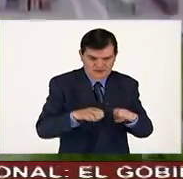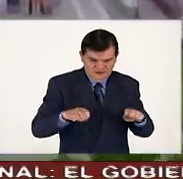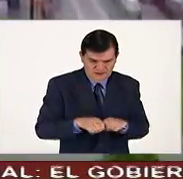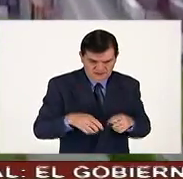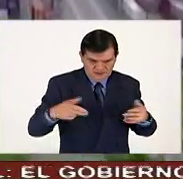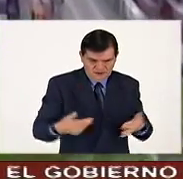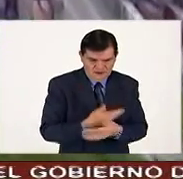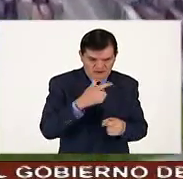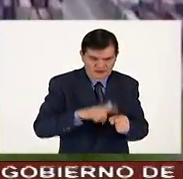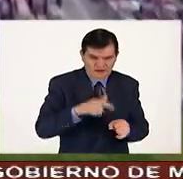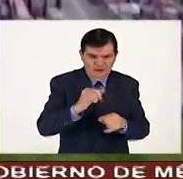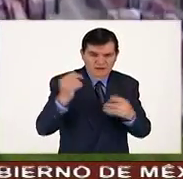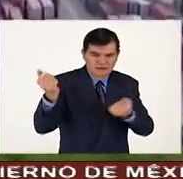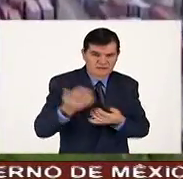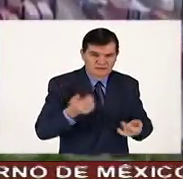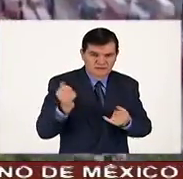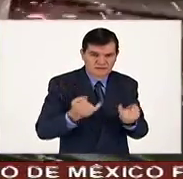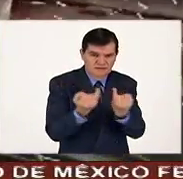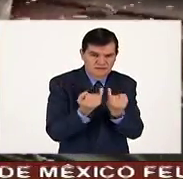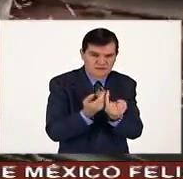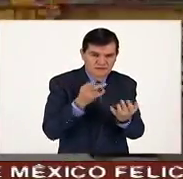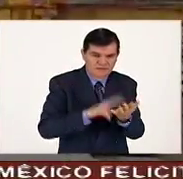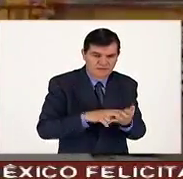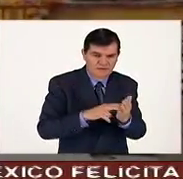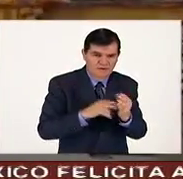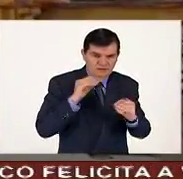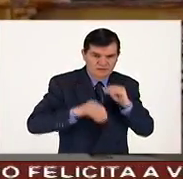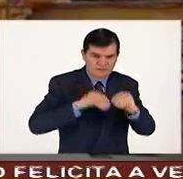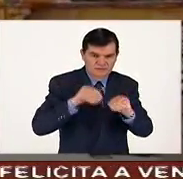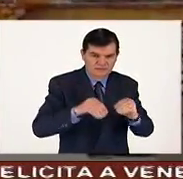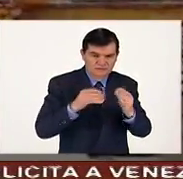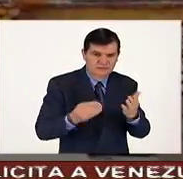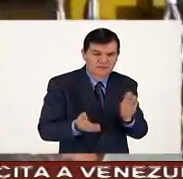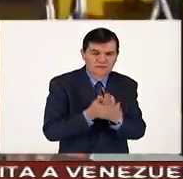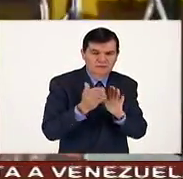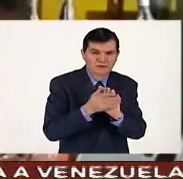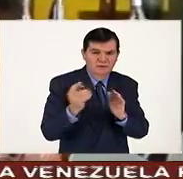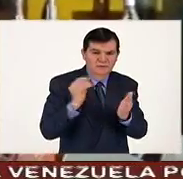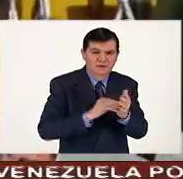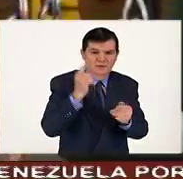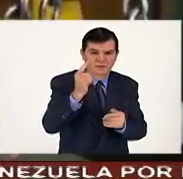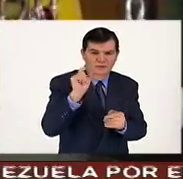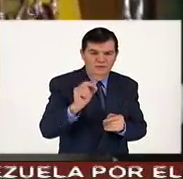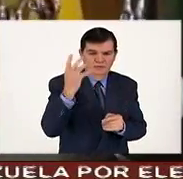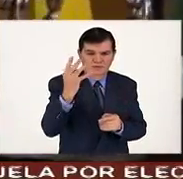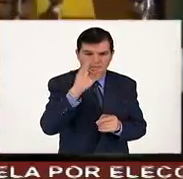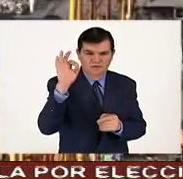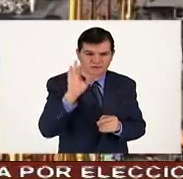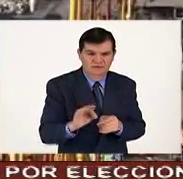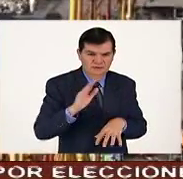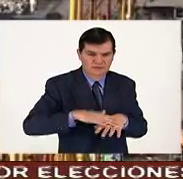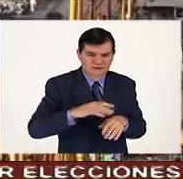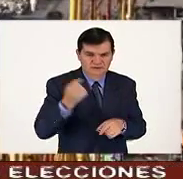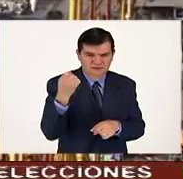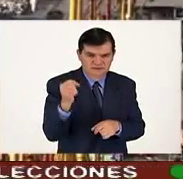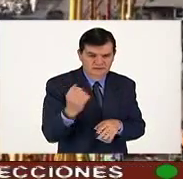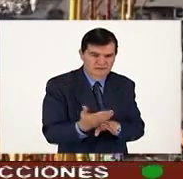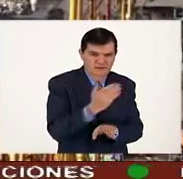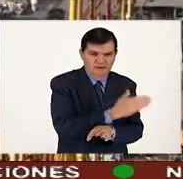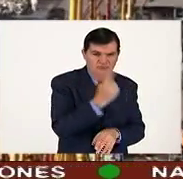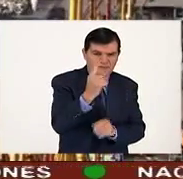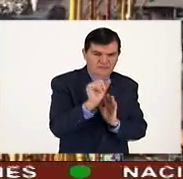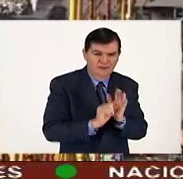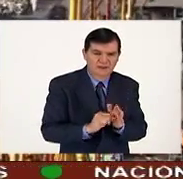origen nacional e importado, así como los de construcción, registró un avance de 1.4% en septiembre respecto al mes anterior